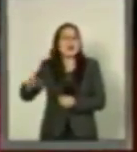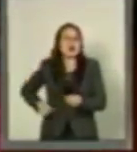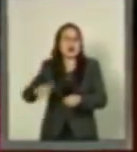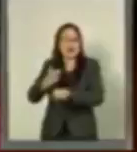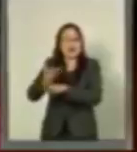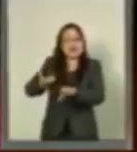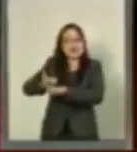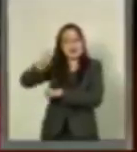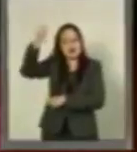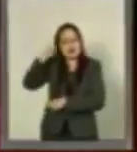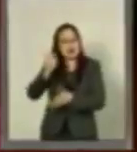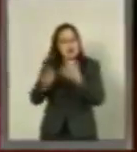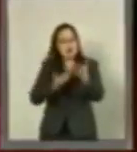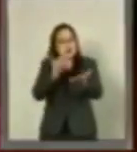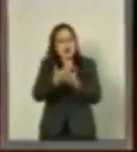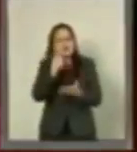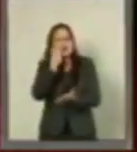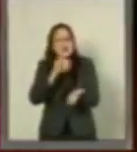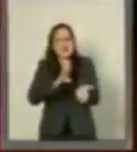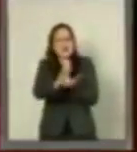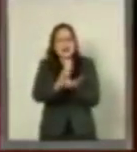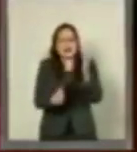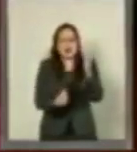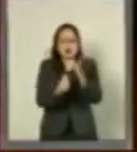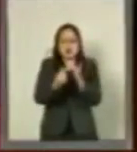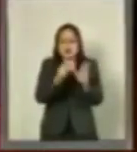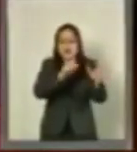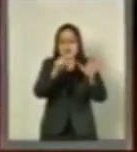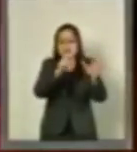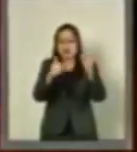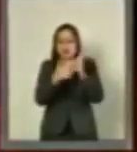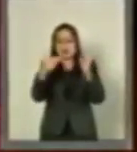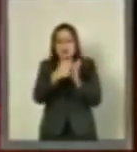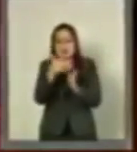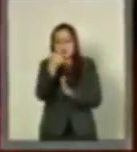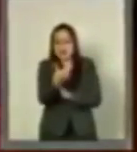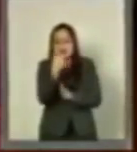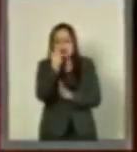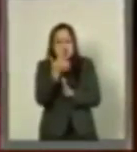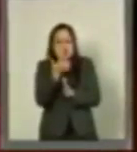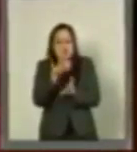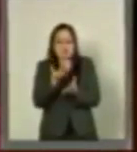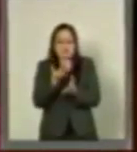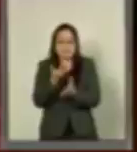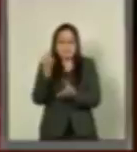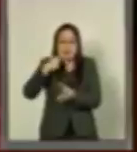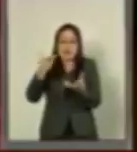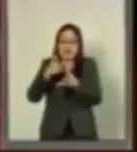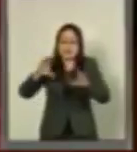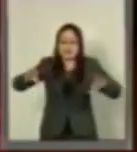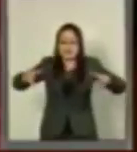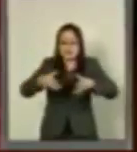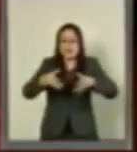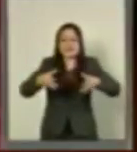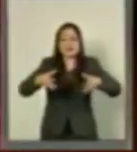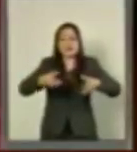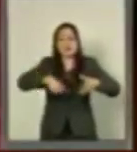estado plantea una inversión de 700 millones de pesos para crear un centro